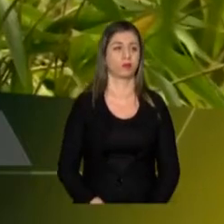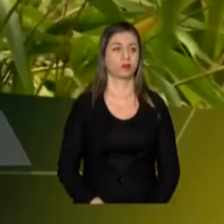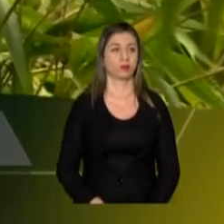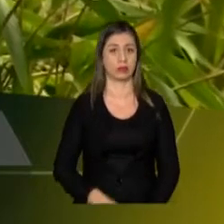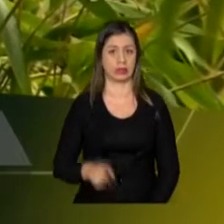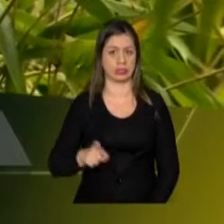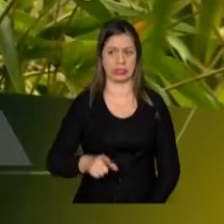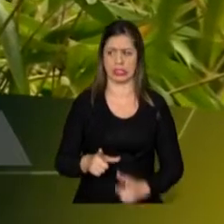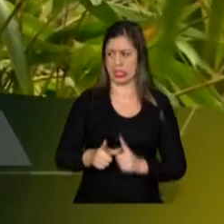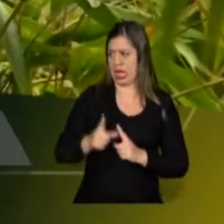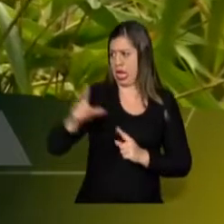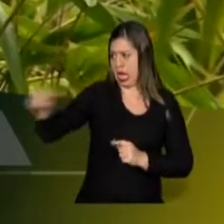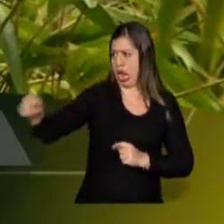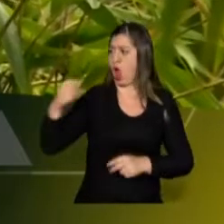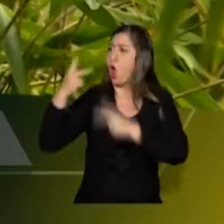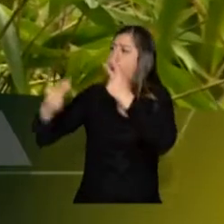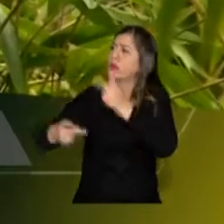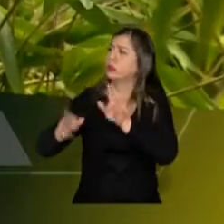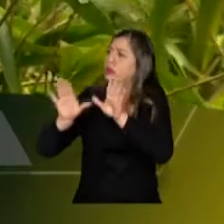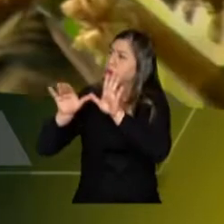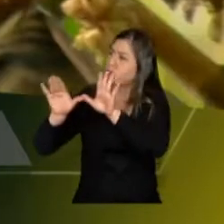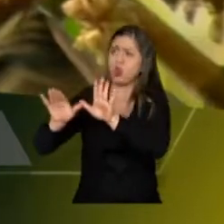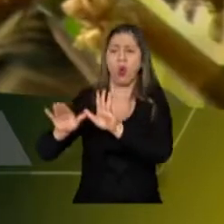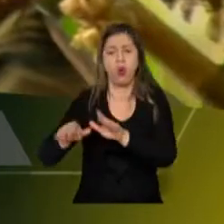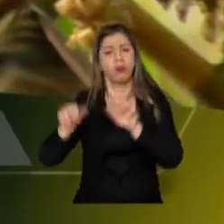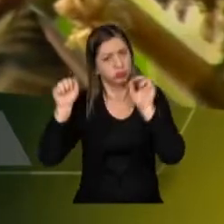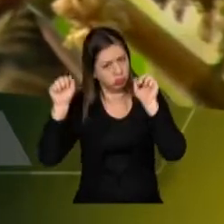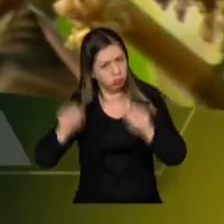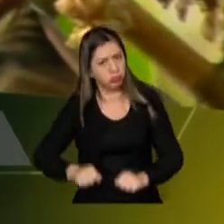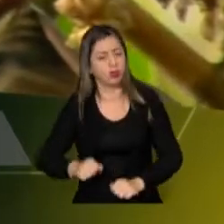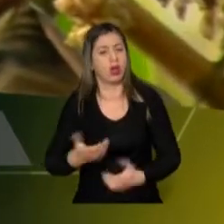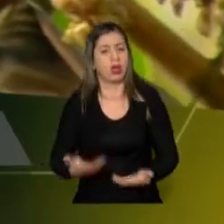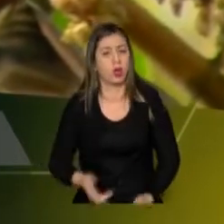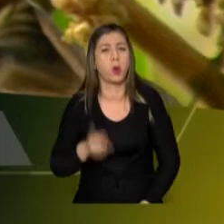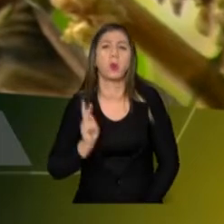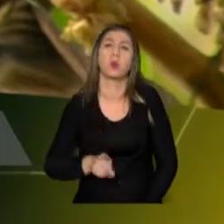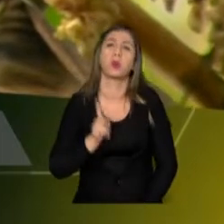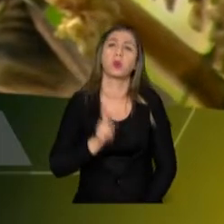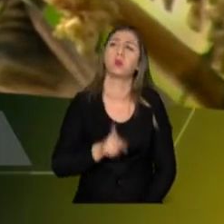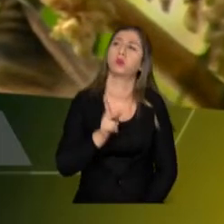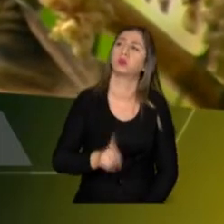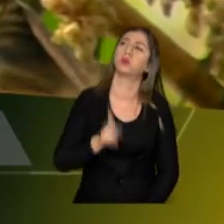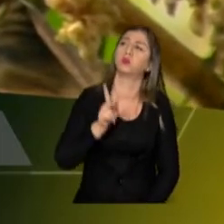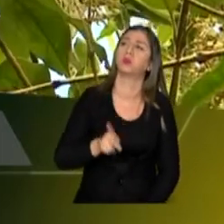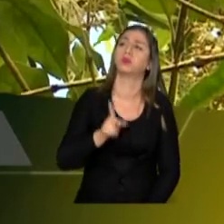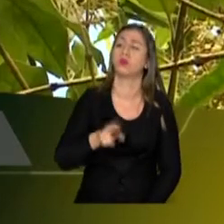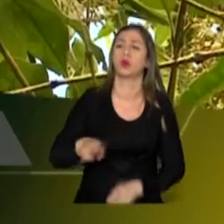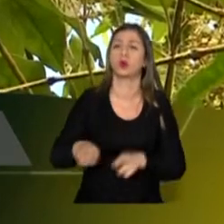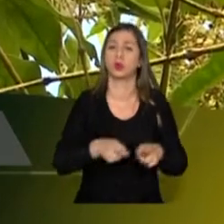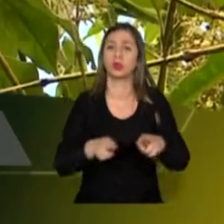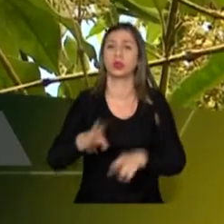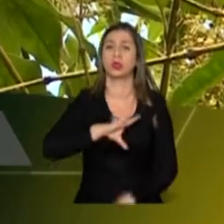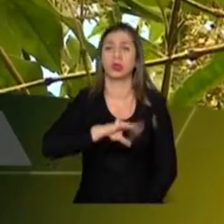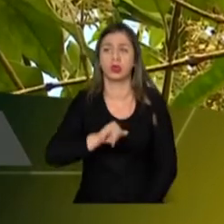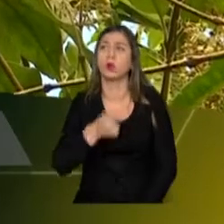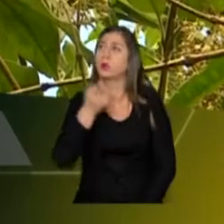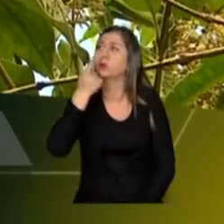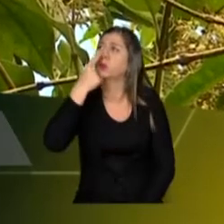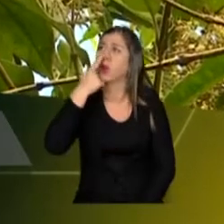necesariamente muy lejos para poder observar aves. Uno puede observar aves caminando por el río Cali, en el Peñón.